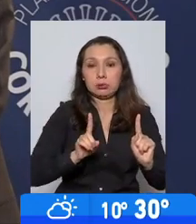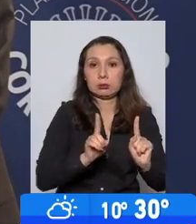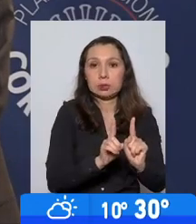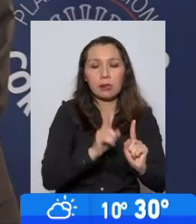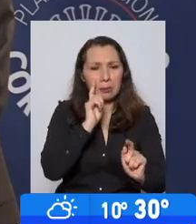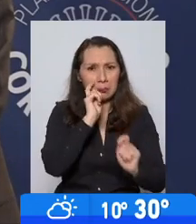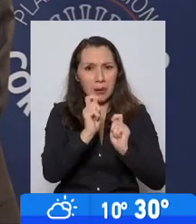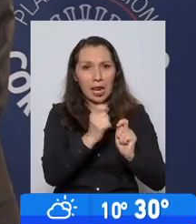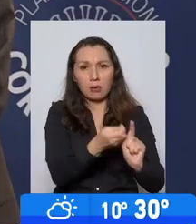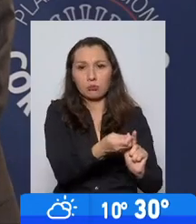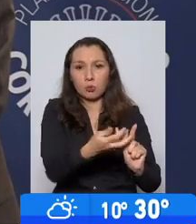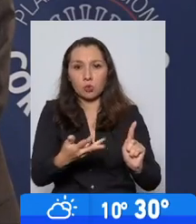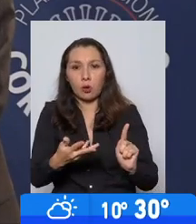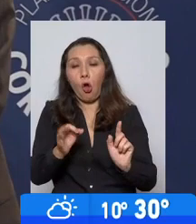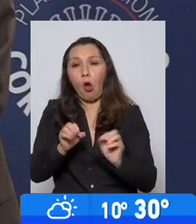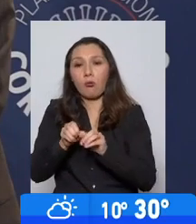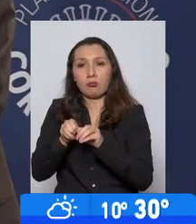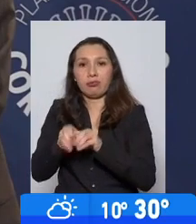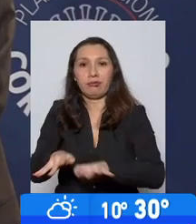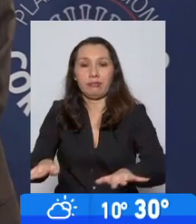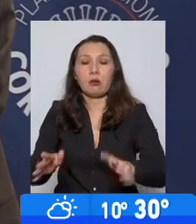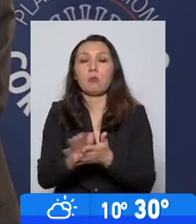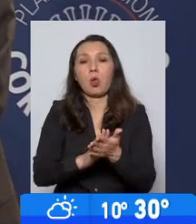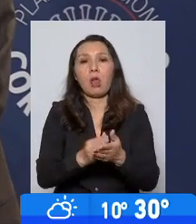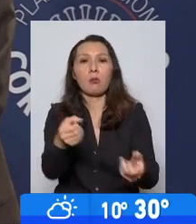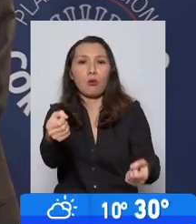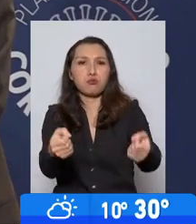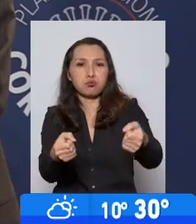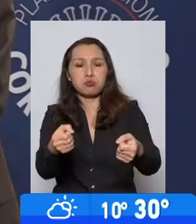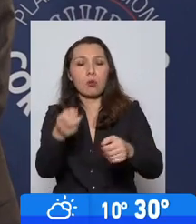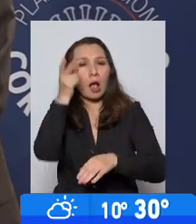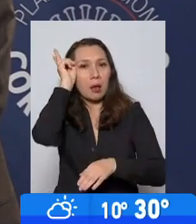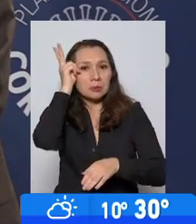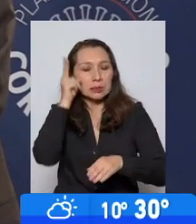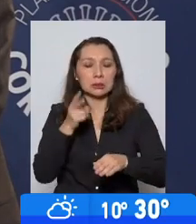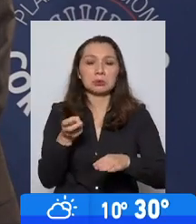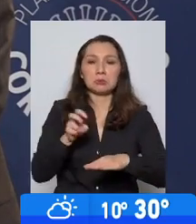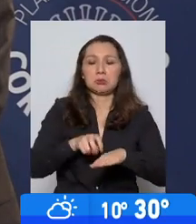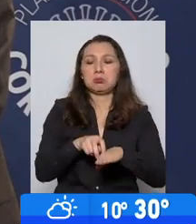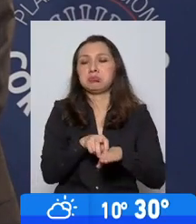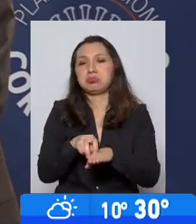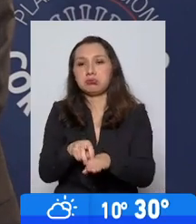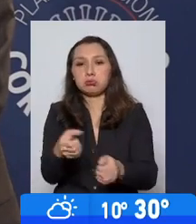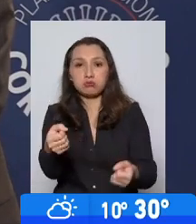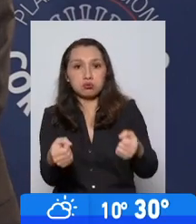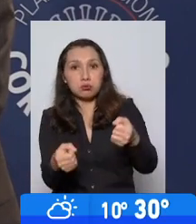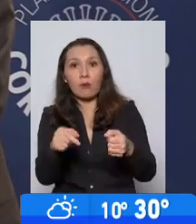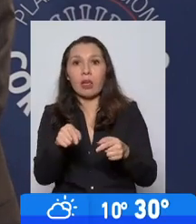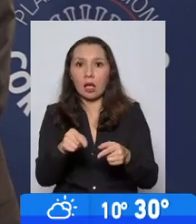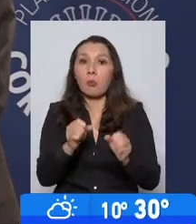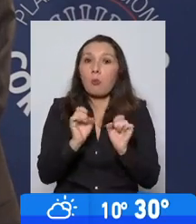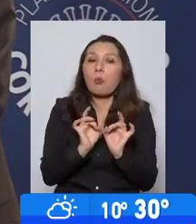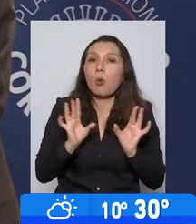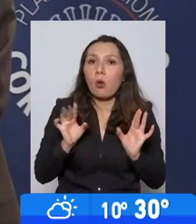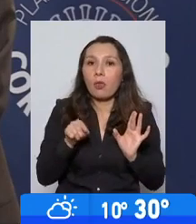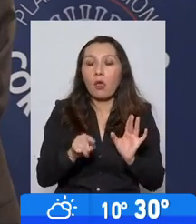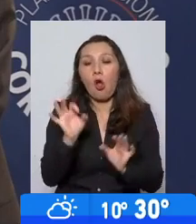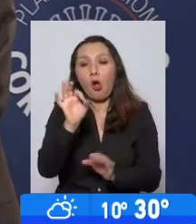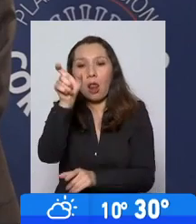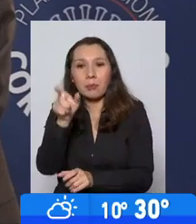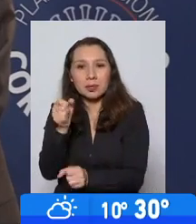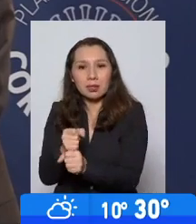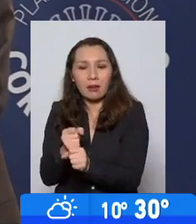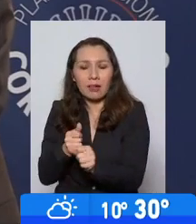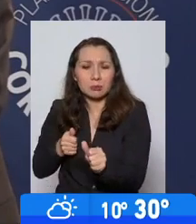mucho riesgo de contagiar a otro. El conductor de la locomoción colectiva, por ejemplo, la persona que trabaja